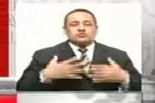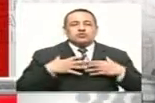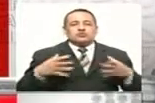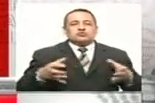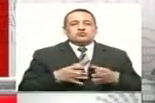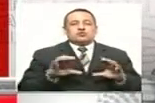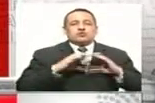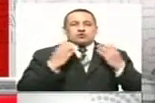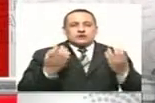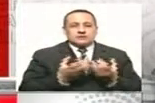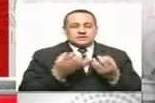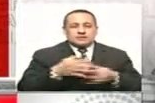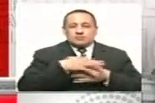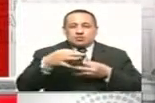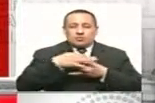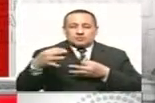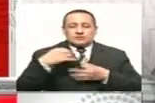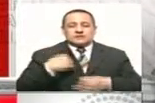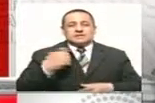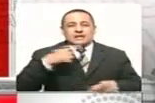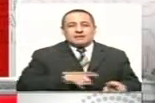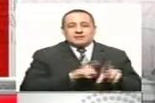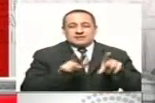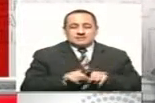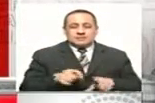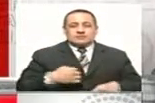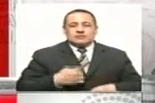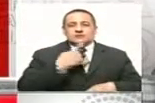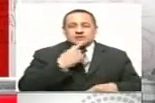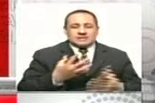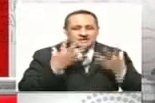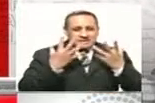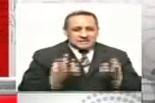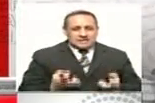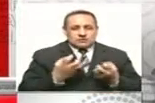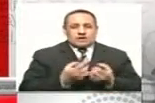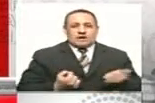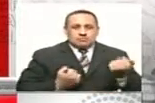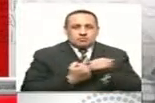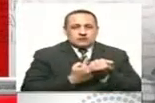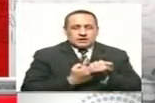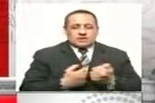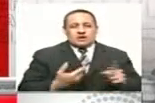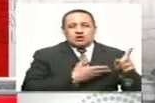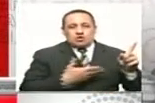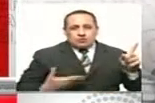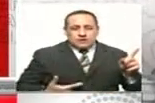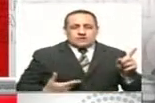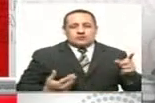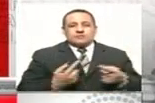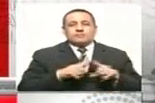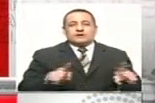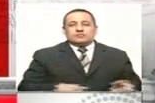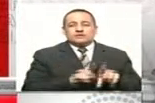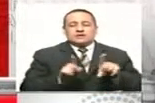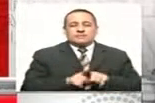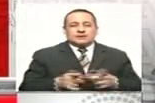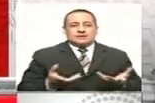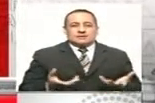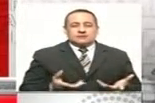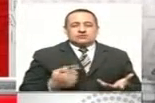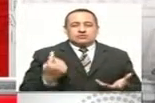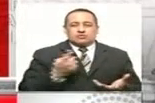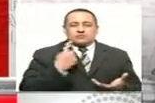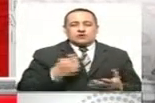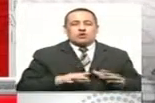los congresistas de provincia estamos con ganas de apoyar también al gobierno, pero también no solamente